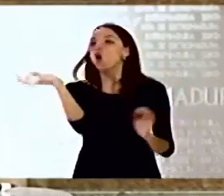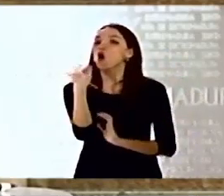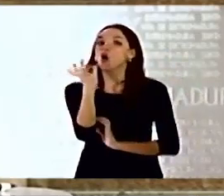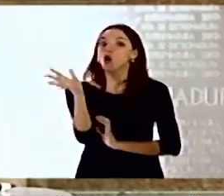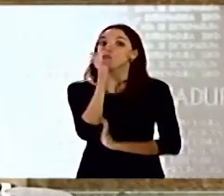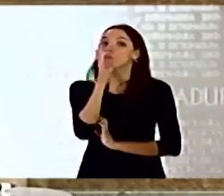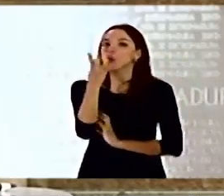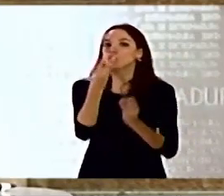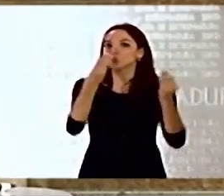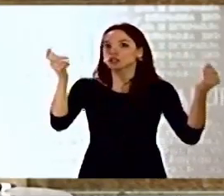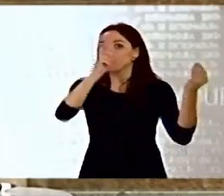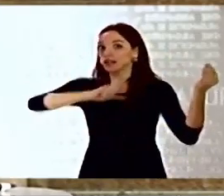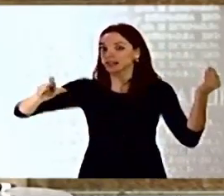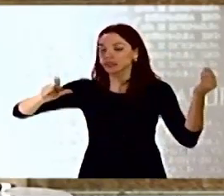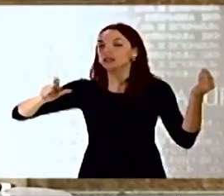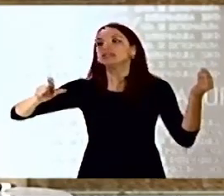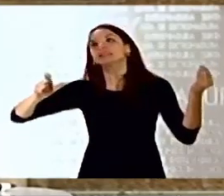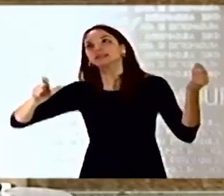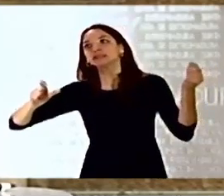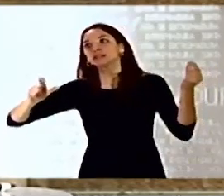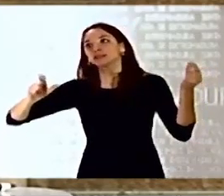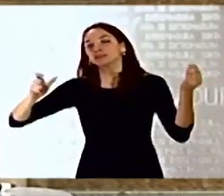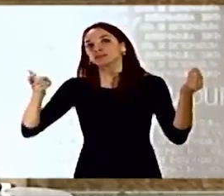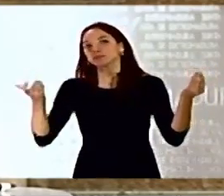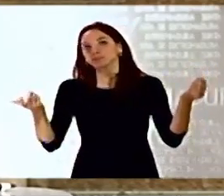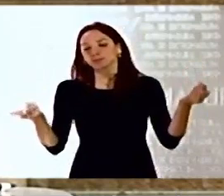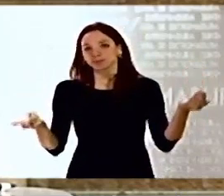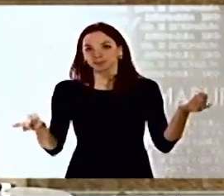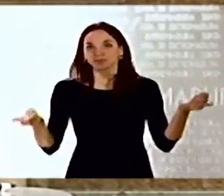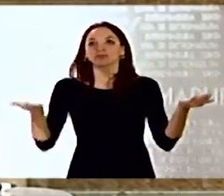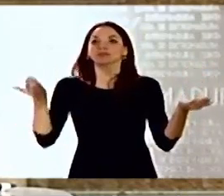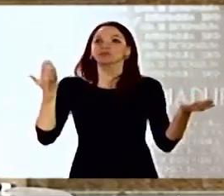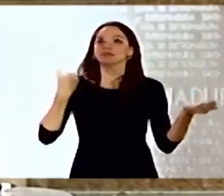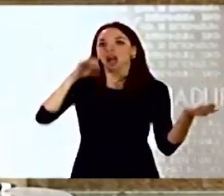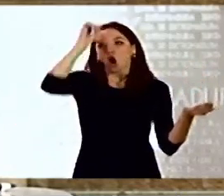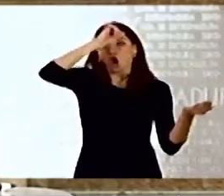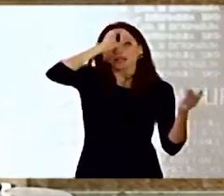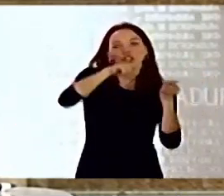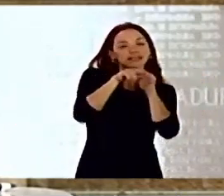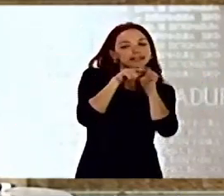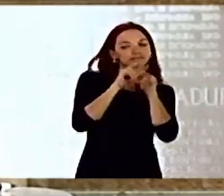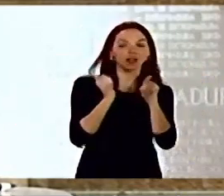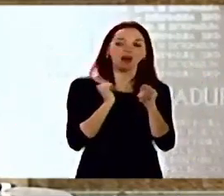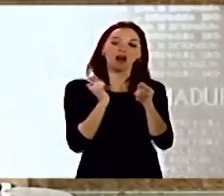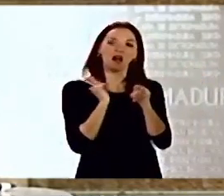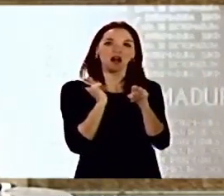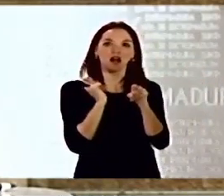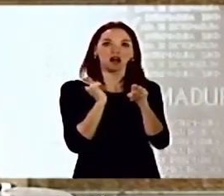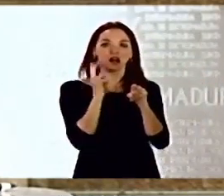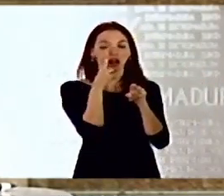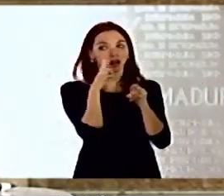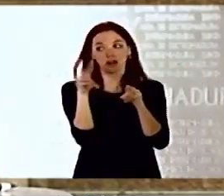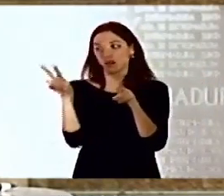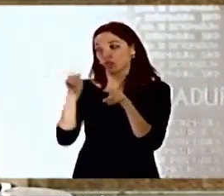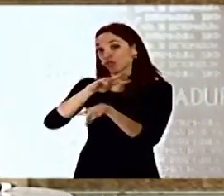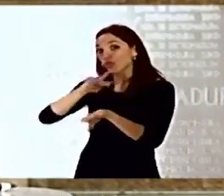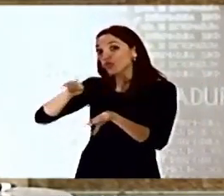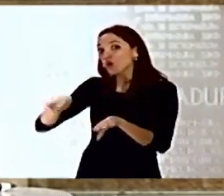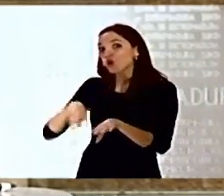que probablemente estén generando una opinión respecto de una frase no hayan visionado las 2 horas y